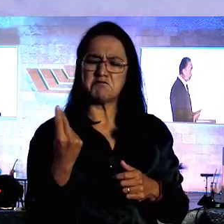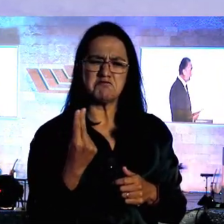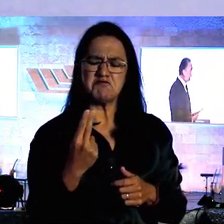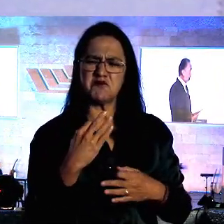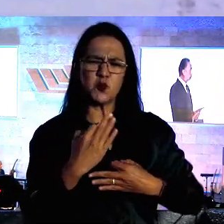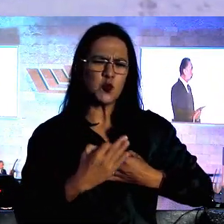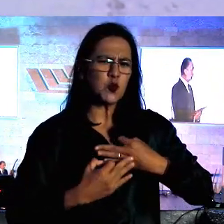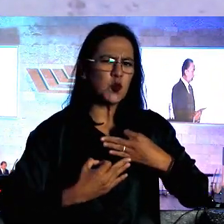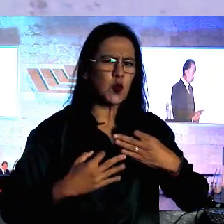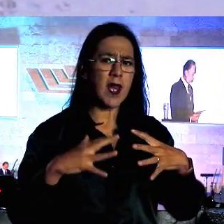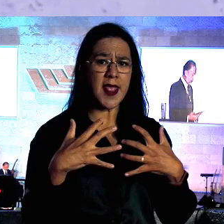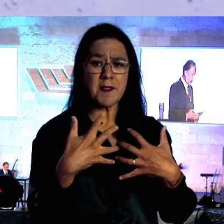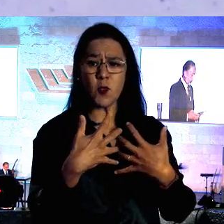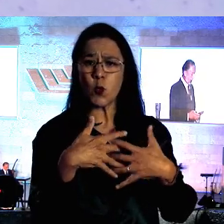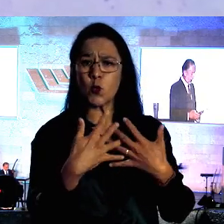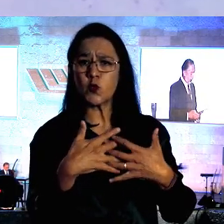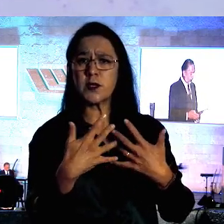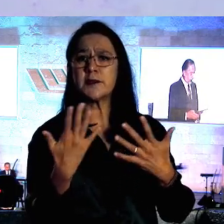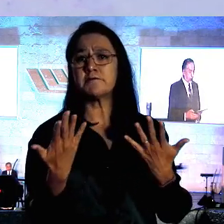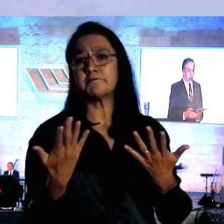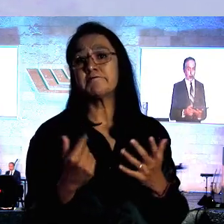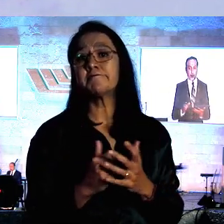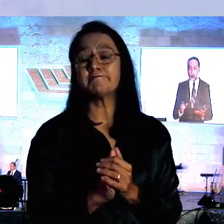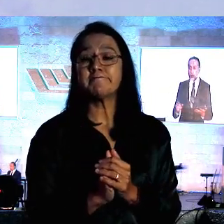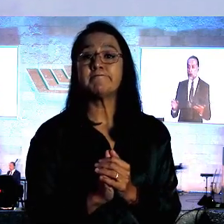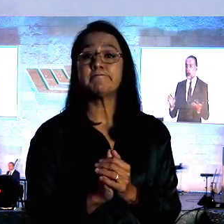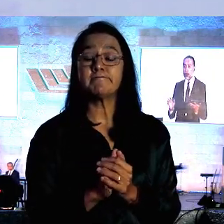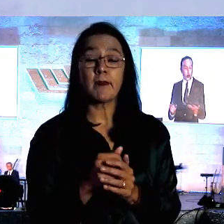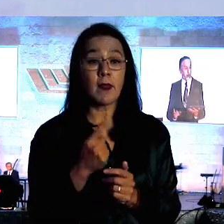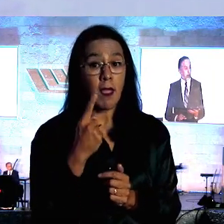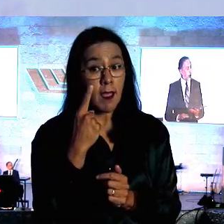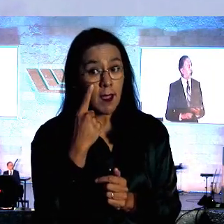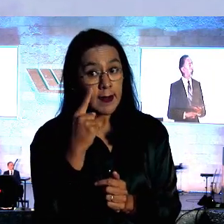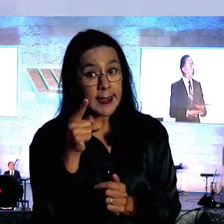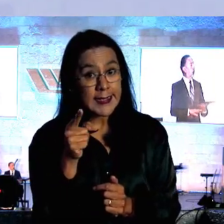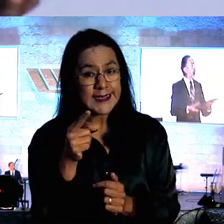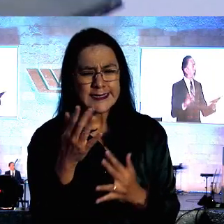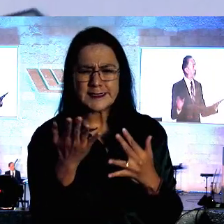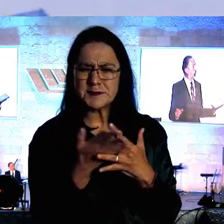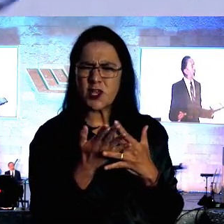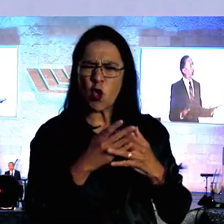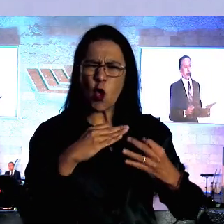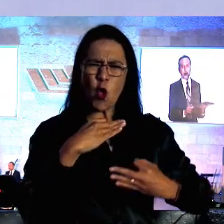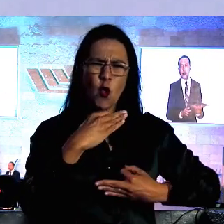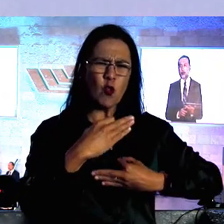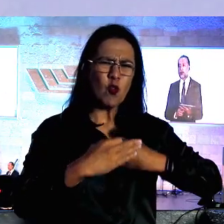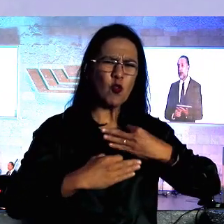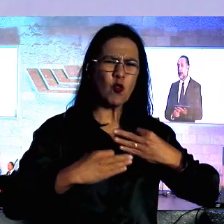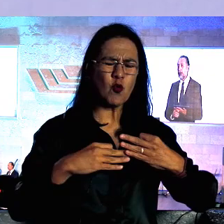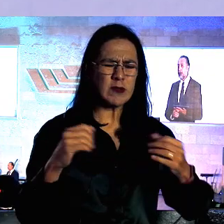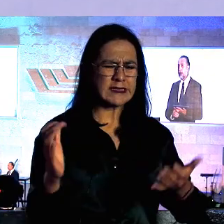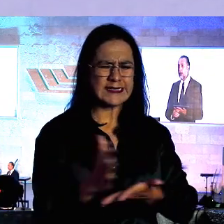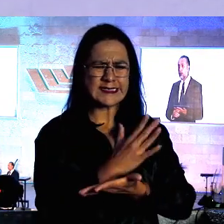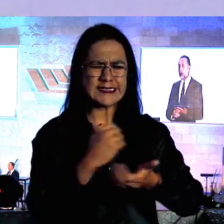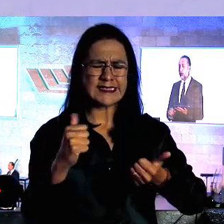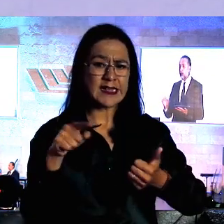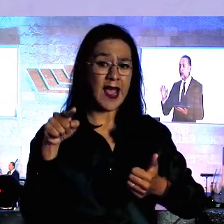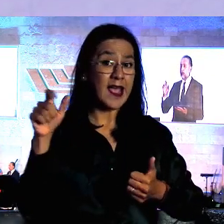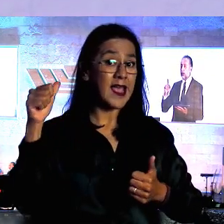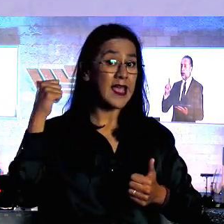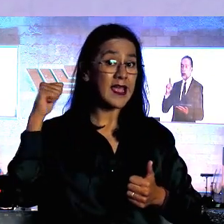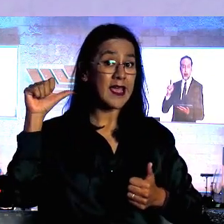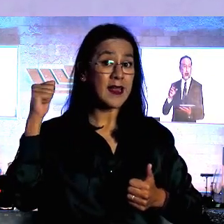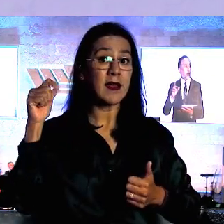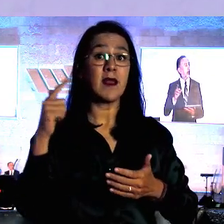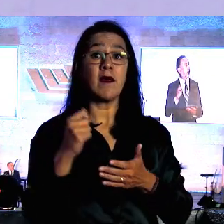para la industria. Me llama la atención, por ejemplo, ahorita en medio de todo el desastre en Guerrero, lo que nos